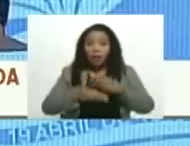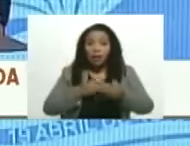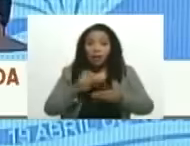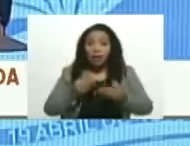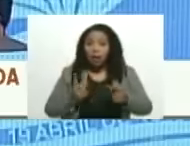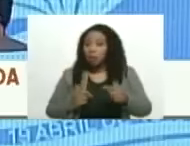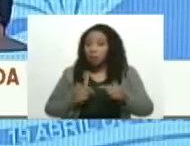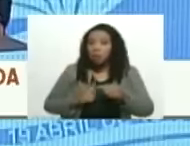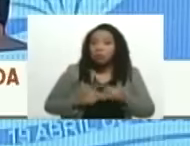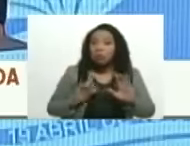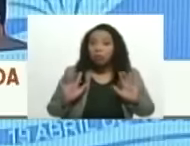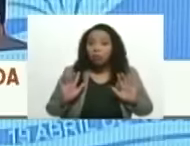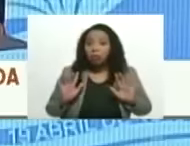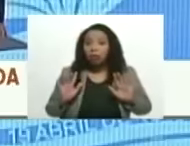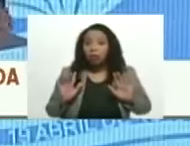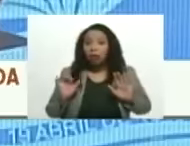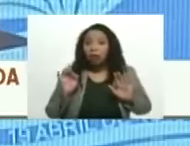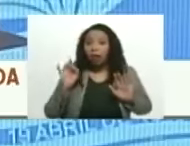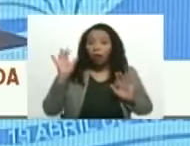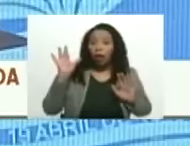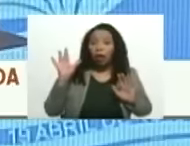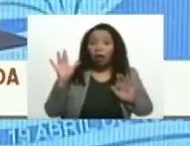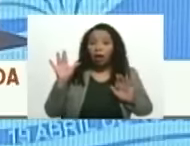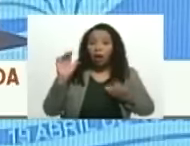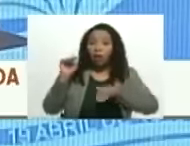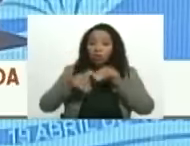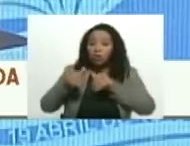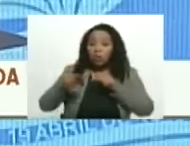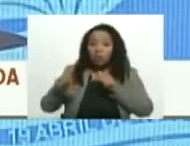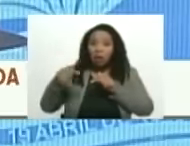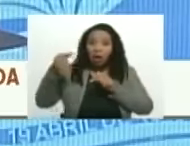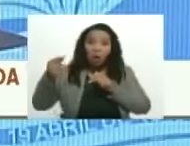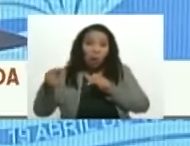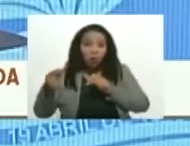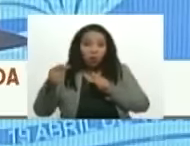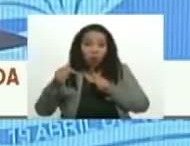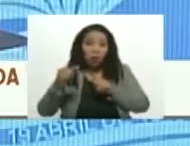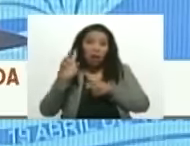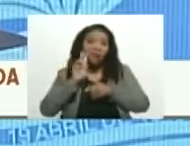Súmate, los votantes de Próspero, de Pino,